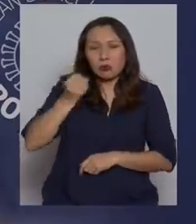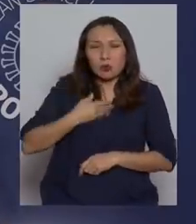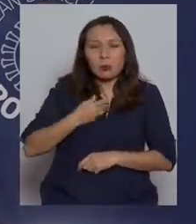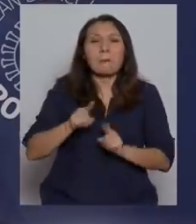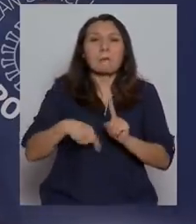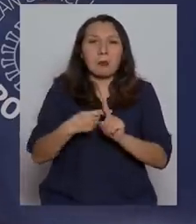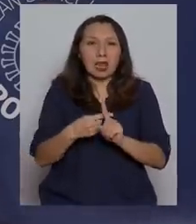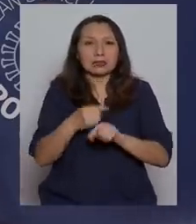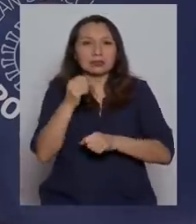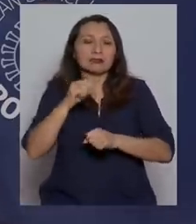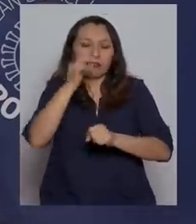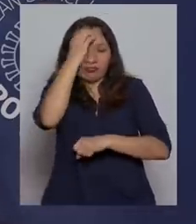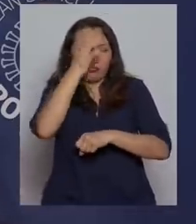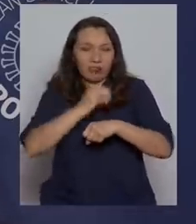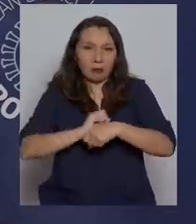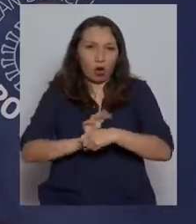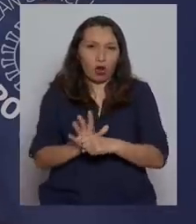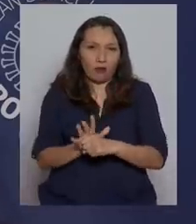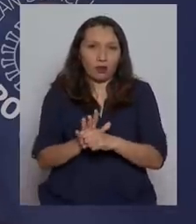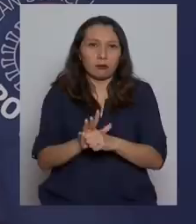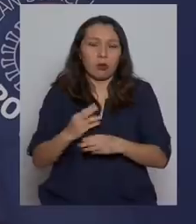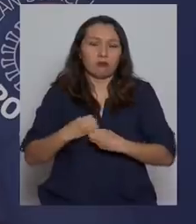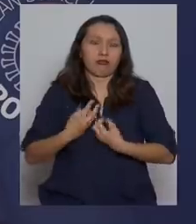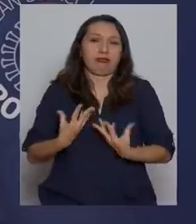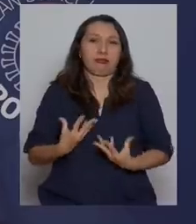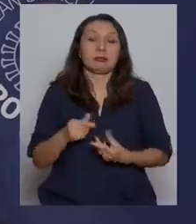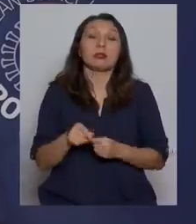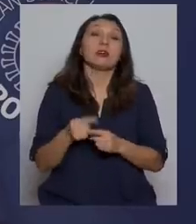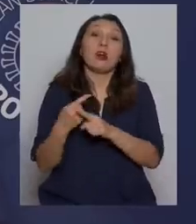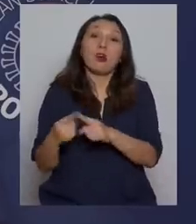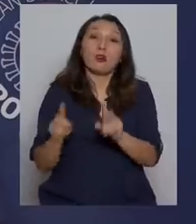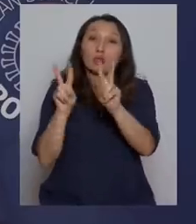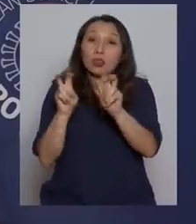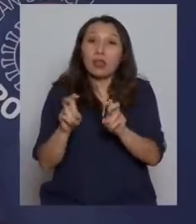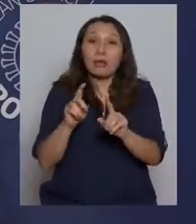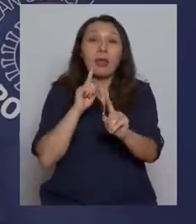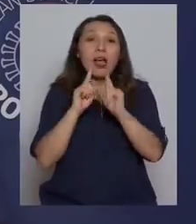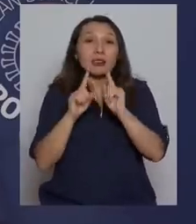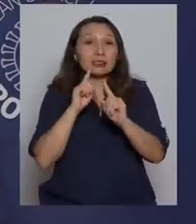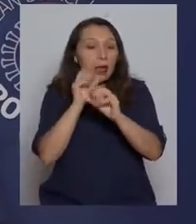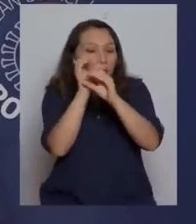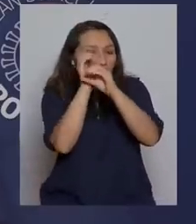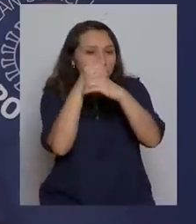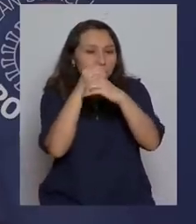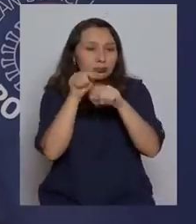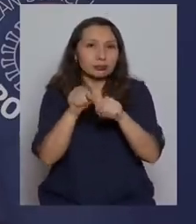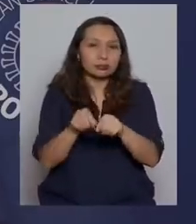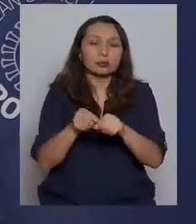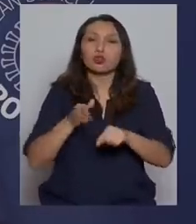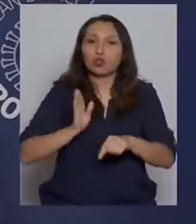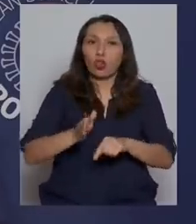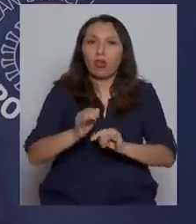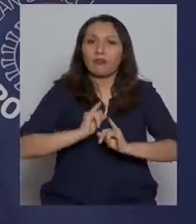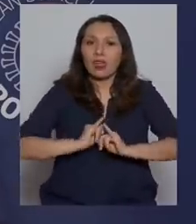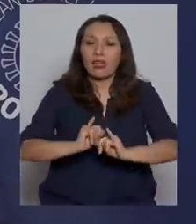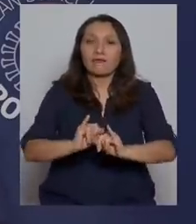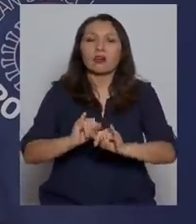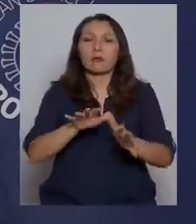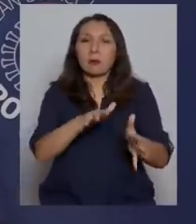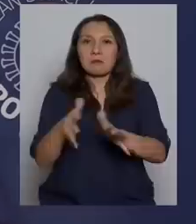infecciosa. En relación a los exámenes, Seguimos